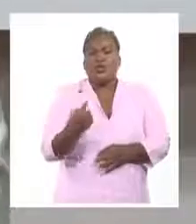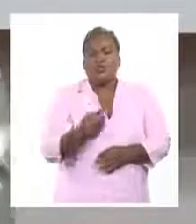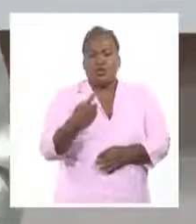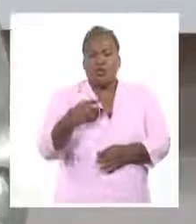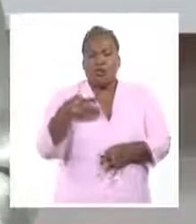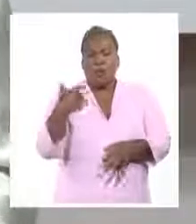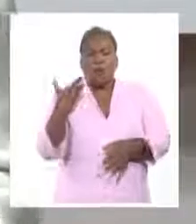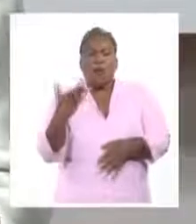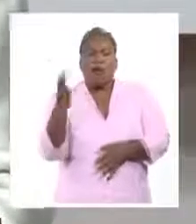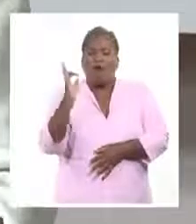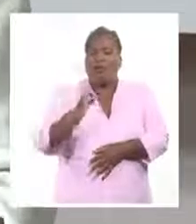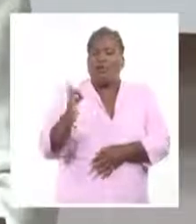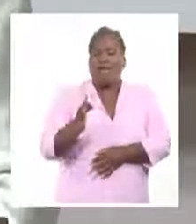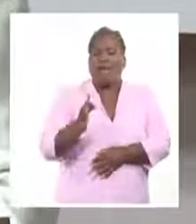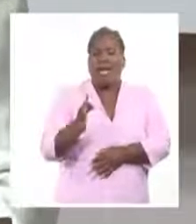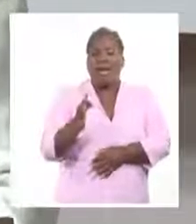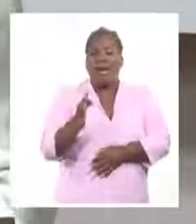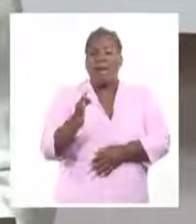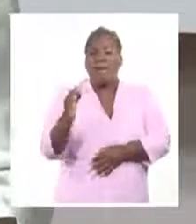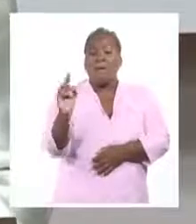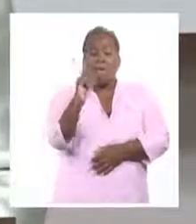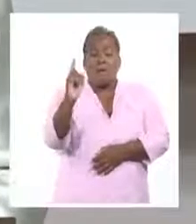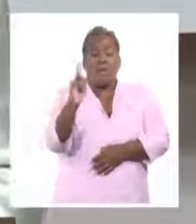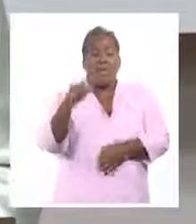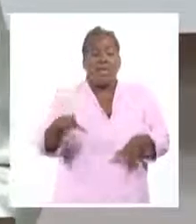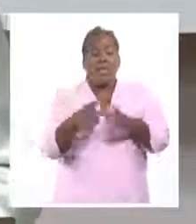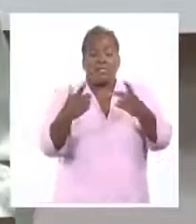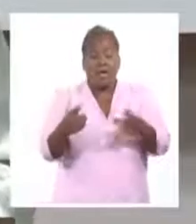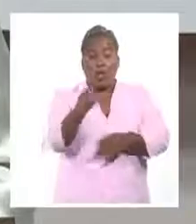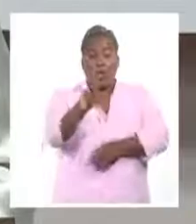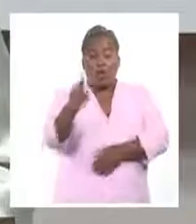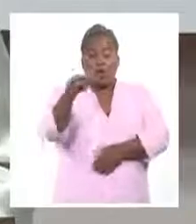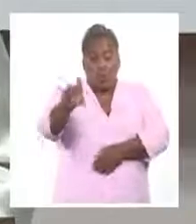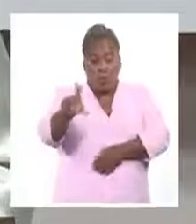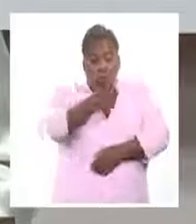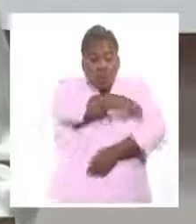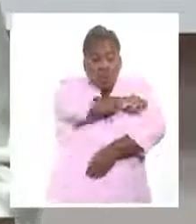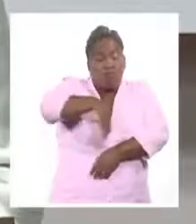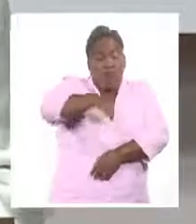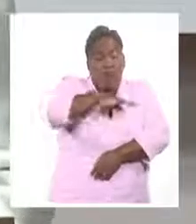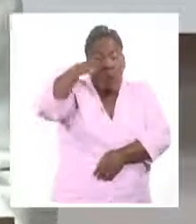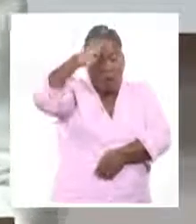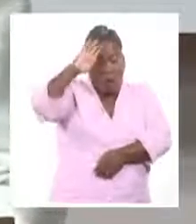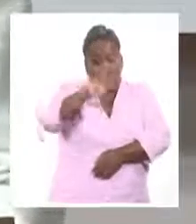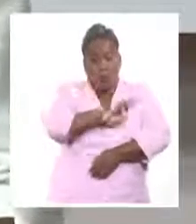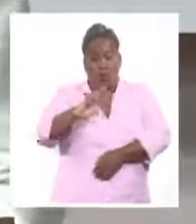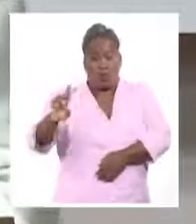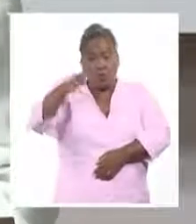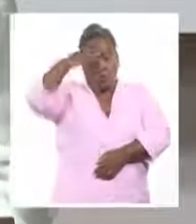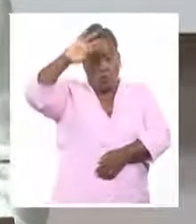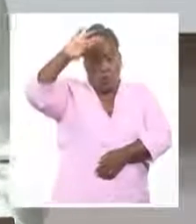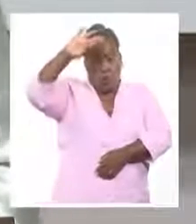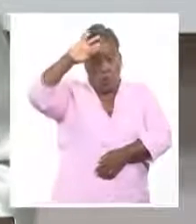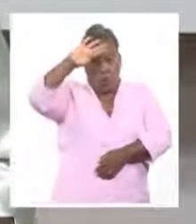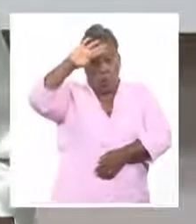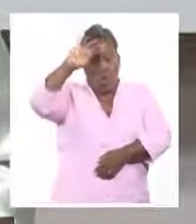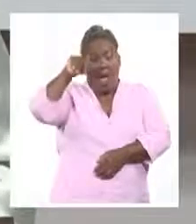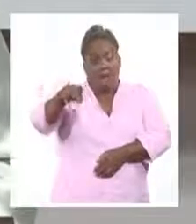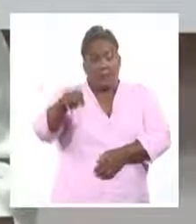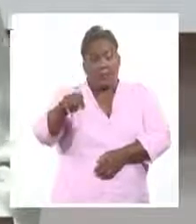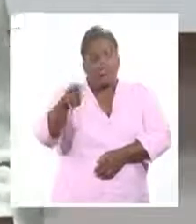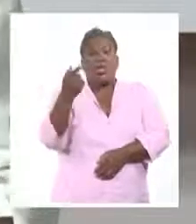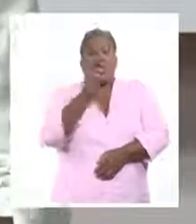festejar como un primer aniversario el 11 de julio es que el pueblo cubano y la revolución cubana desmontó un golpe